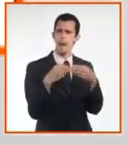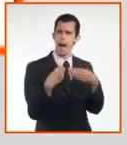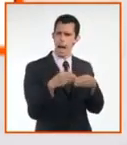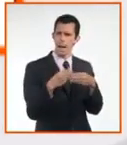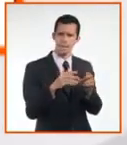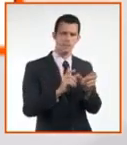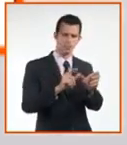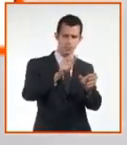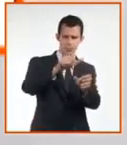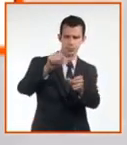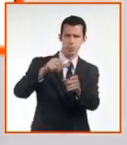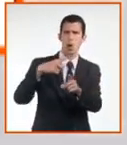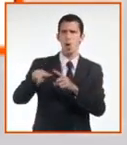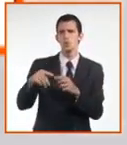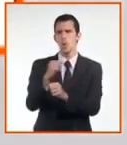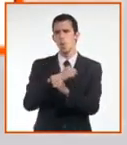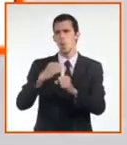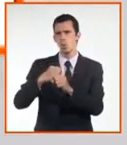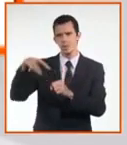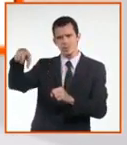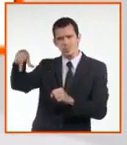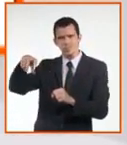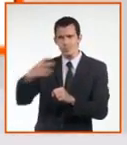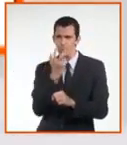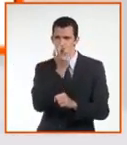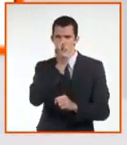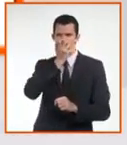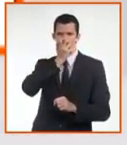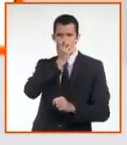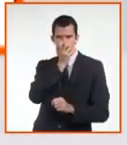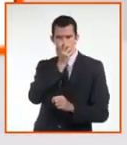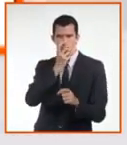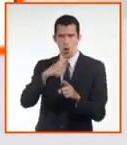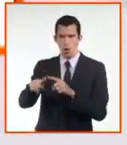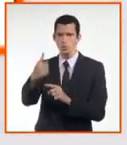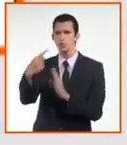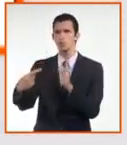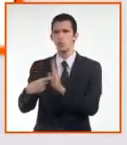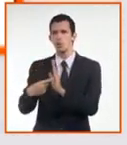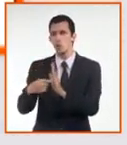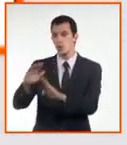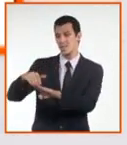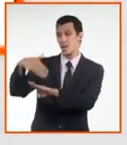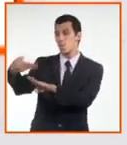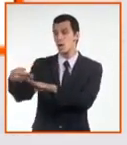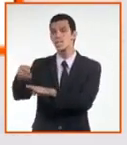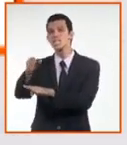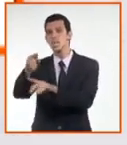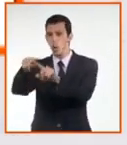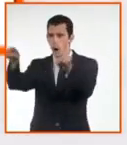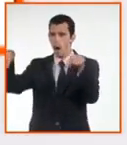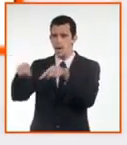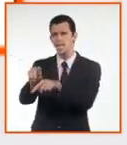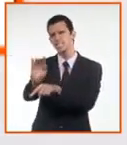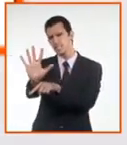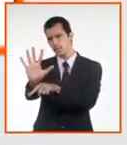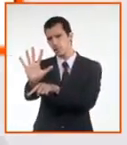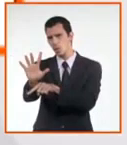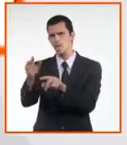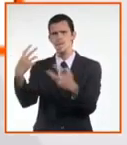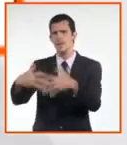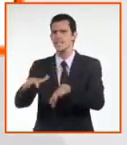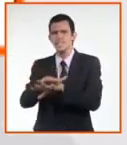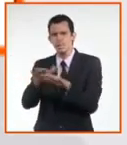dedican a la producción básicamente tablet a la producción de tableta en la producción más compleja que tiene mejor